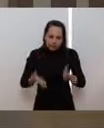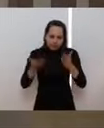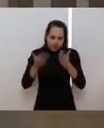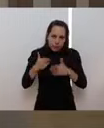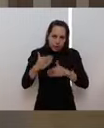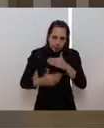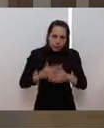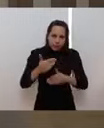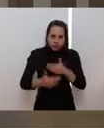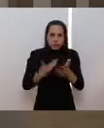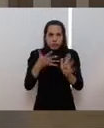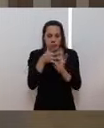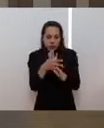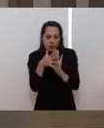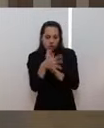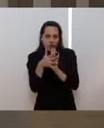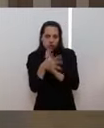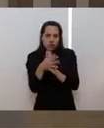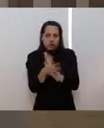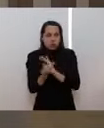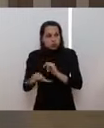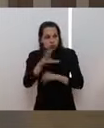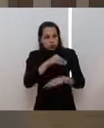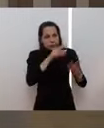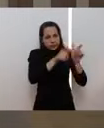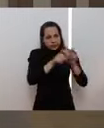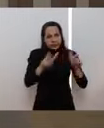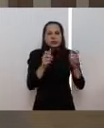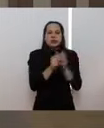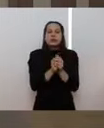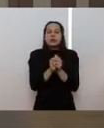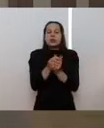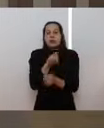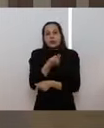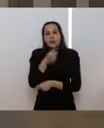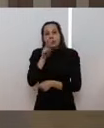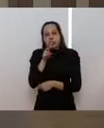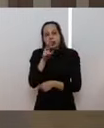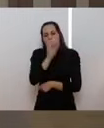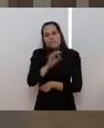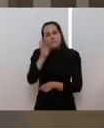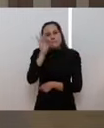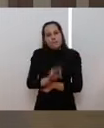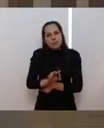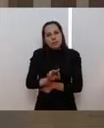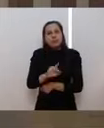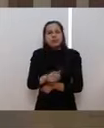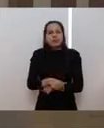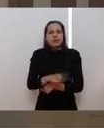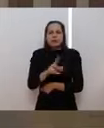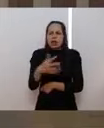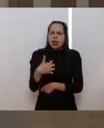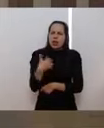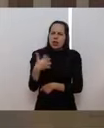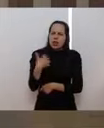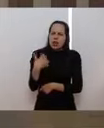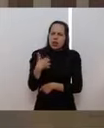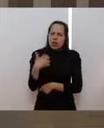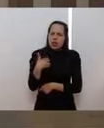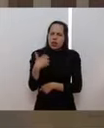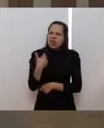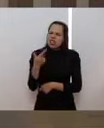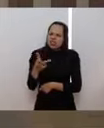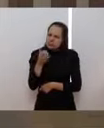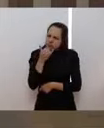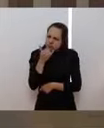asegurarles la información a cada uno de los 13% de reclamos y quejas cuando miramos de qué se trata estamos hablando